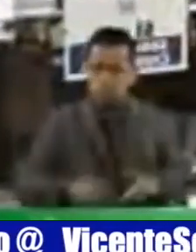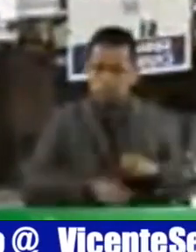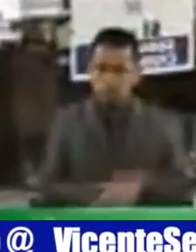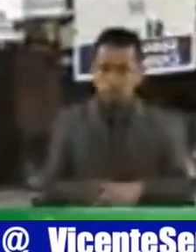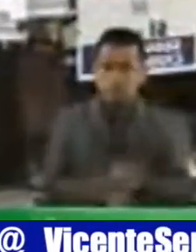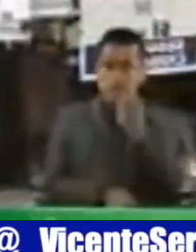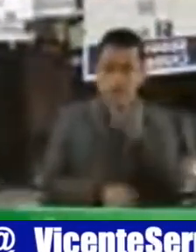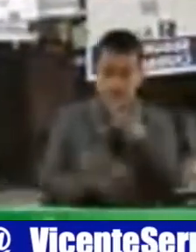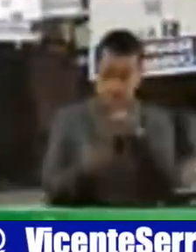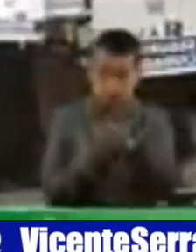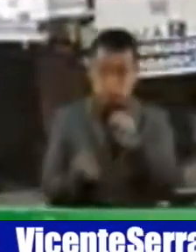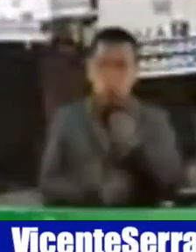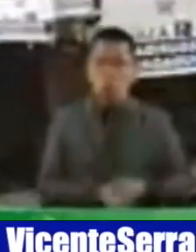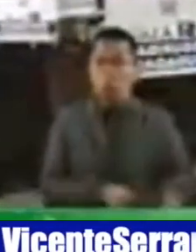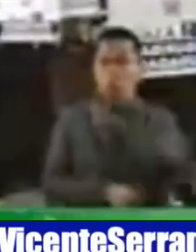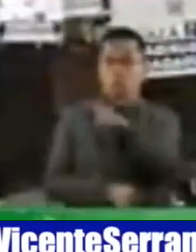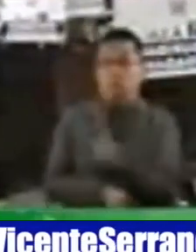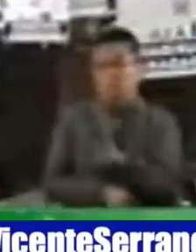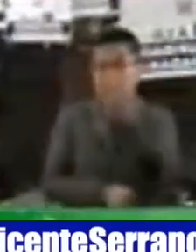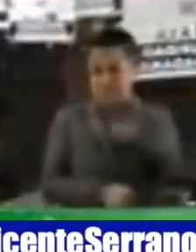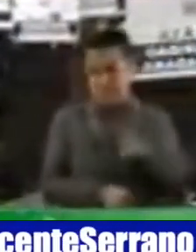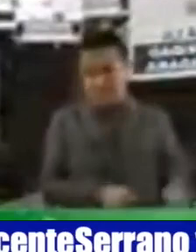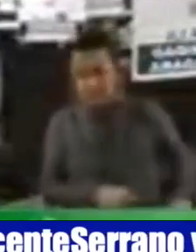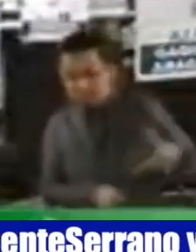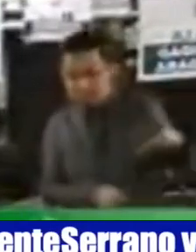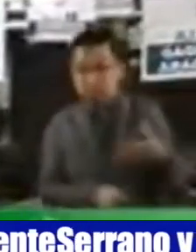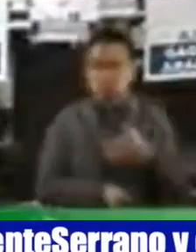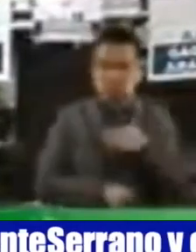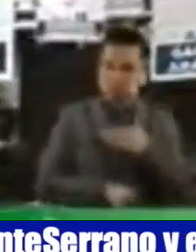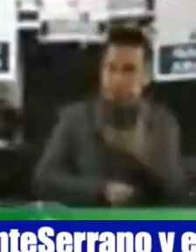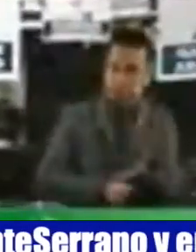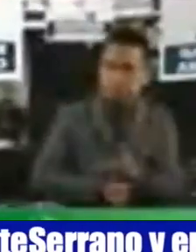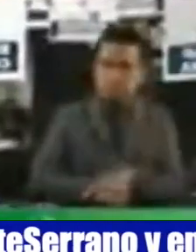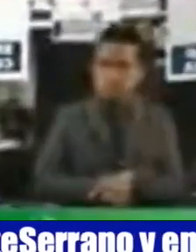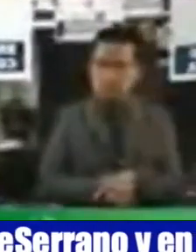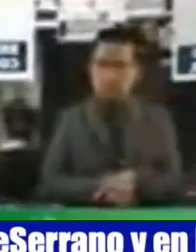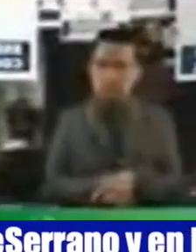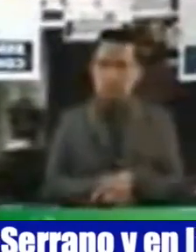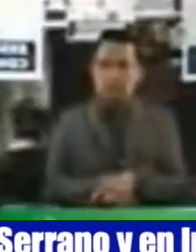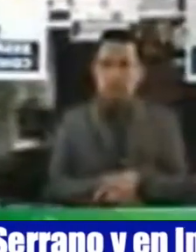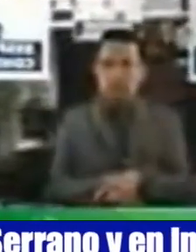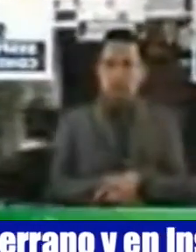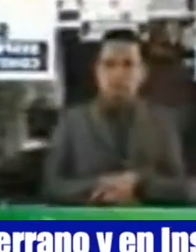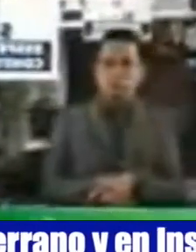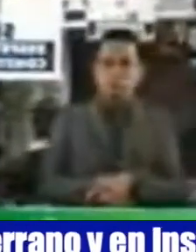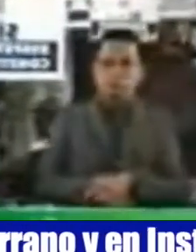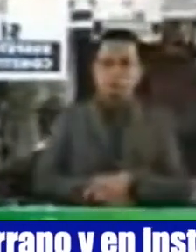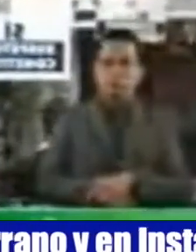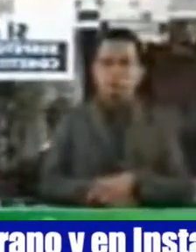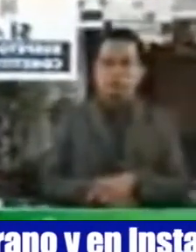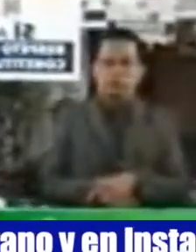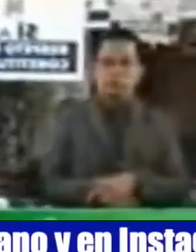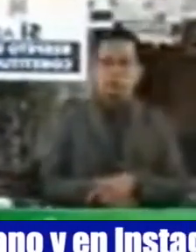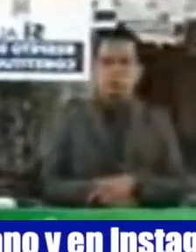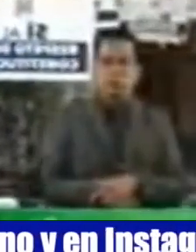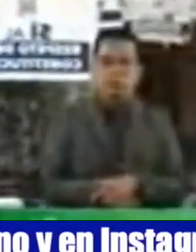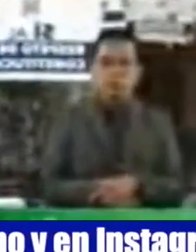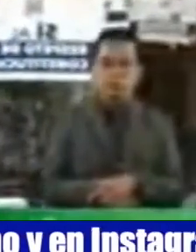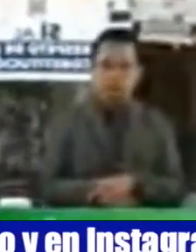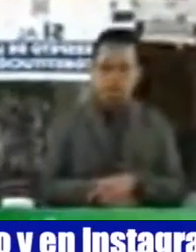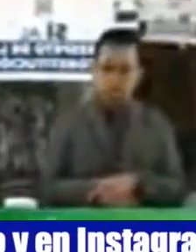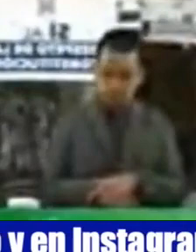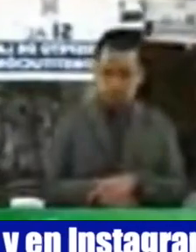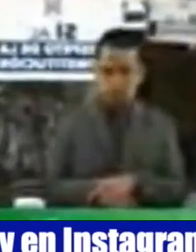tuvieron y se acostumbraron a eso, entonces pues ya no saben qué hacer, andan completamente erráticos, no hay un